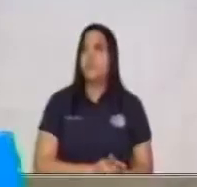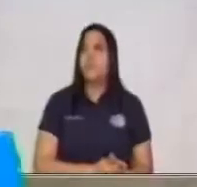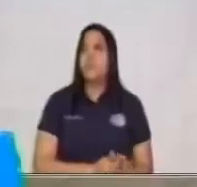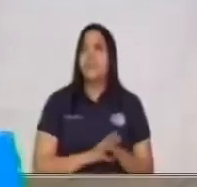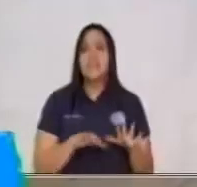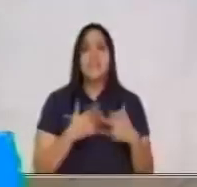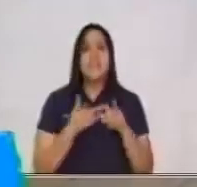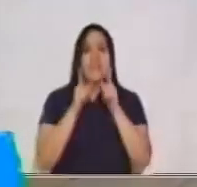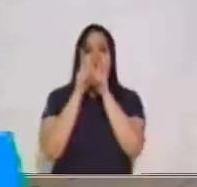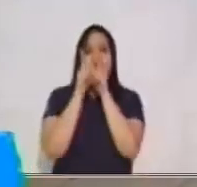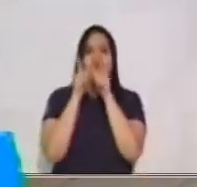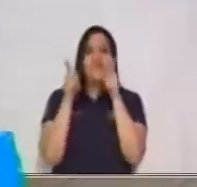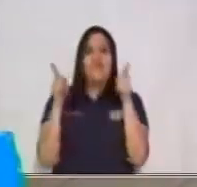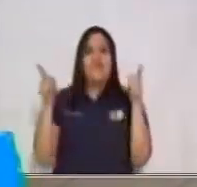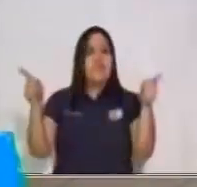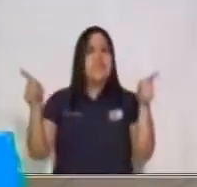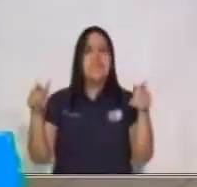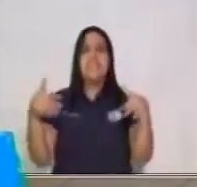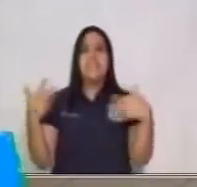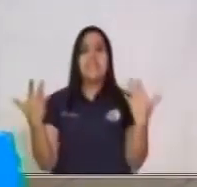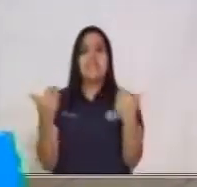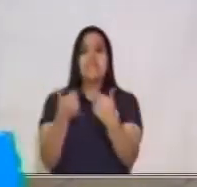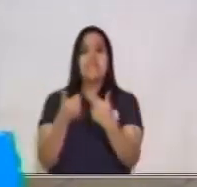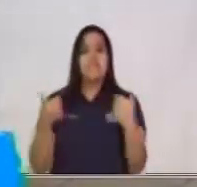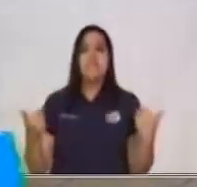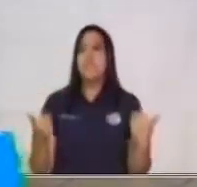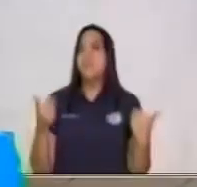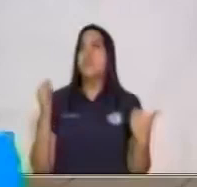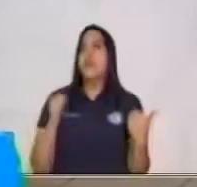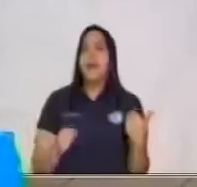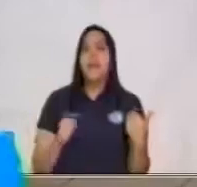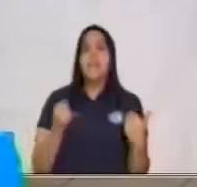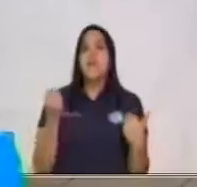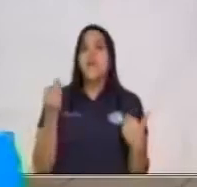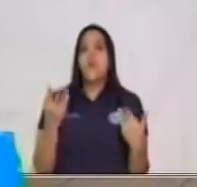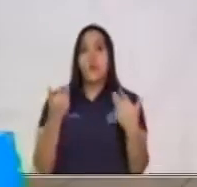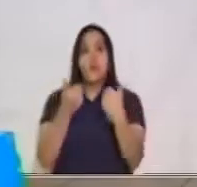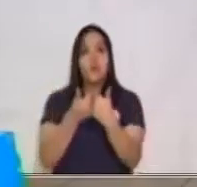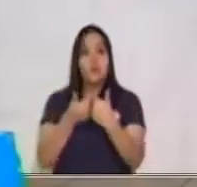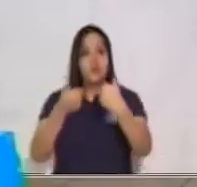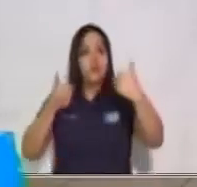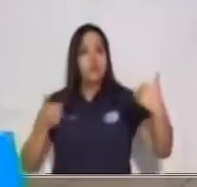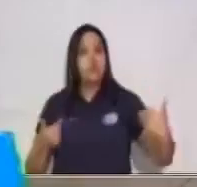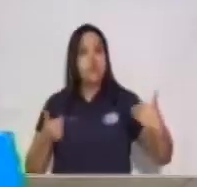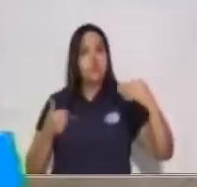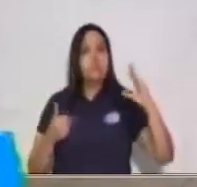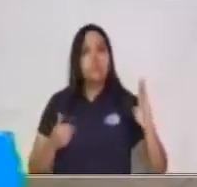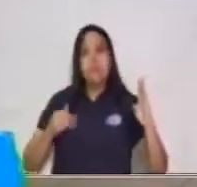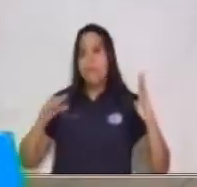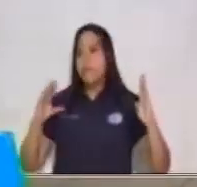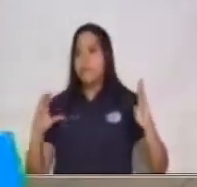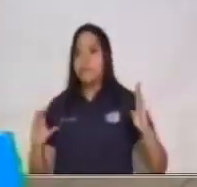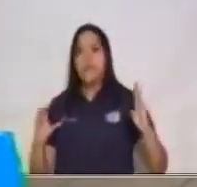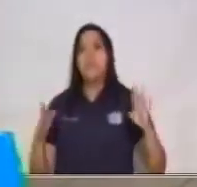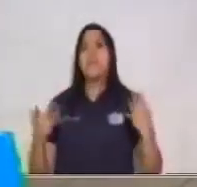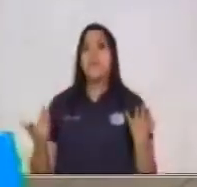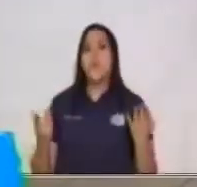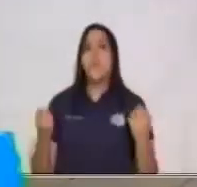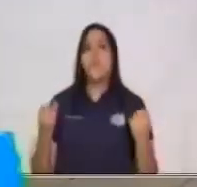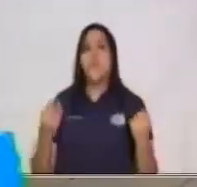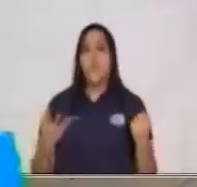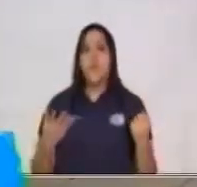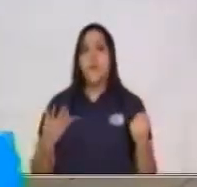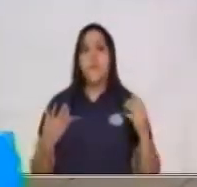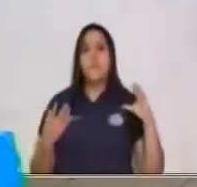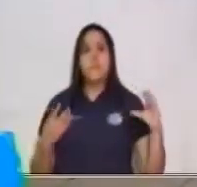¿Qué distancia lo separa? Tenemos que calcular la distancia de aquí para acá. ¿Y qué conocemos?